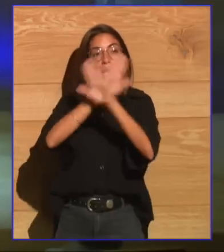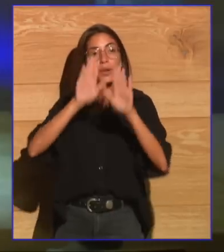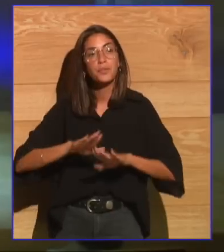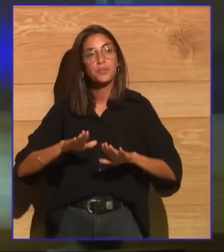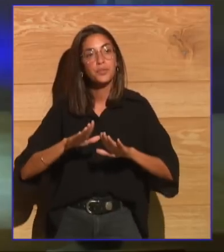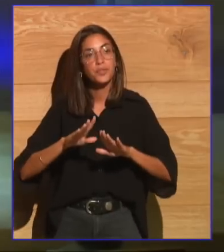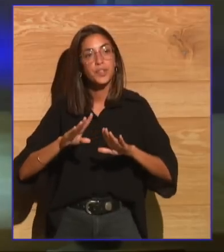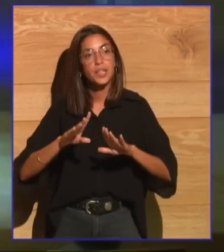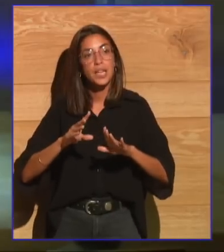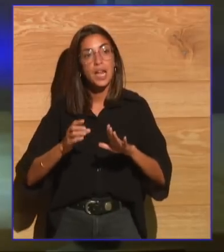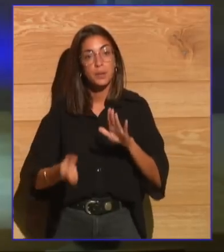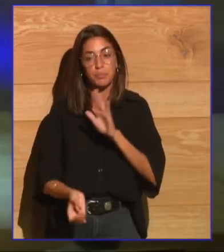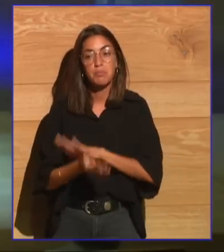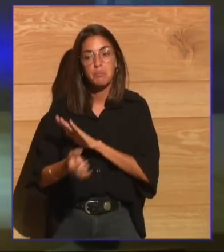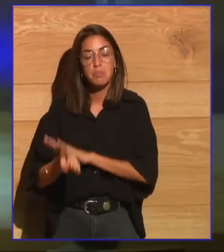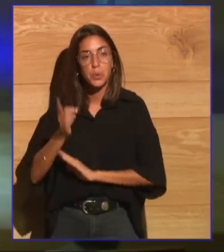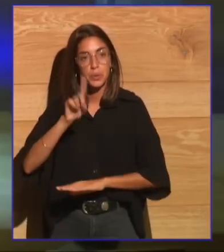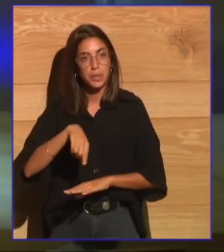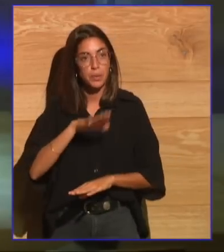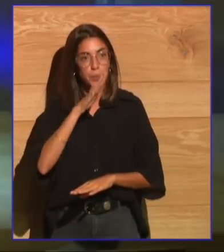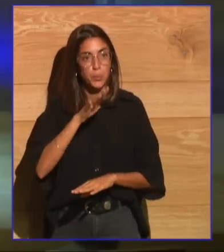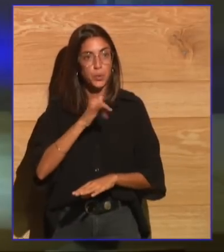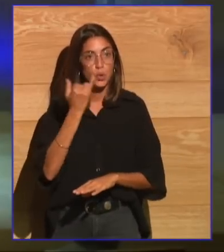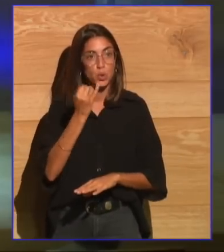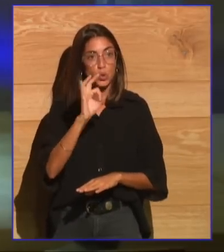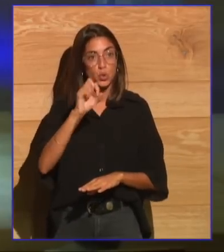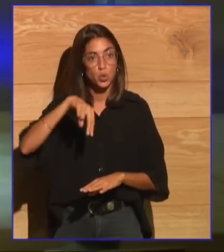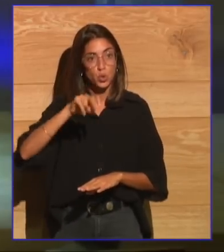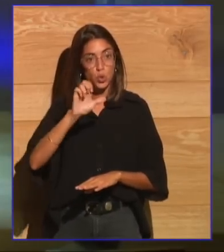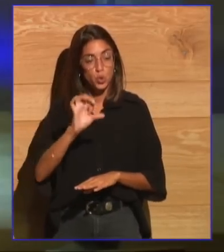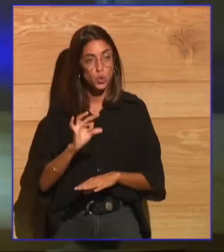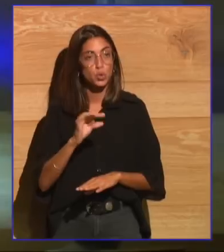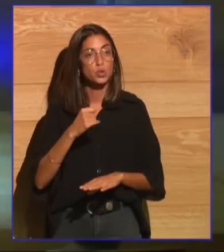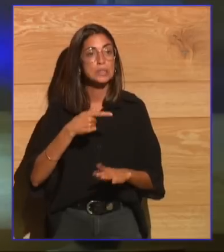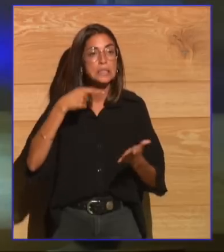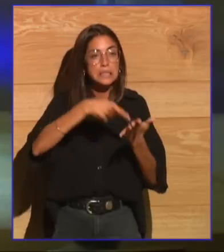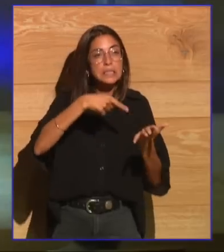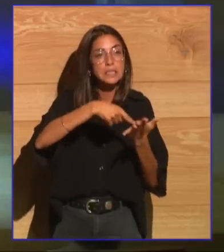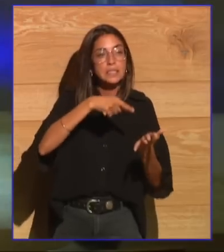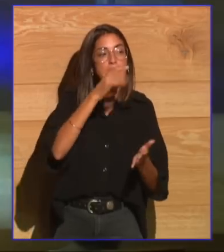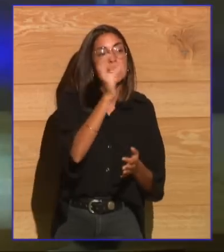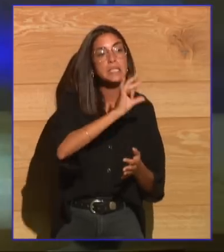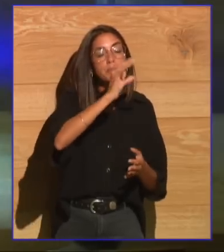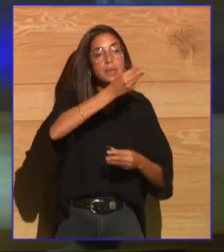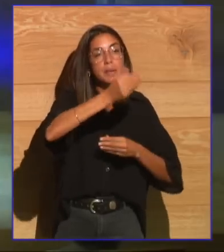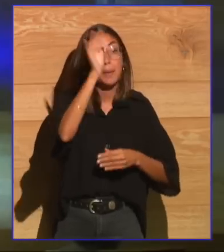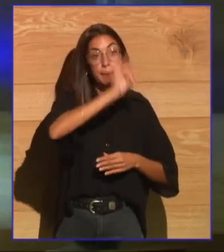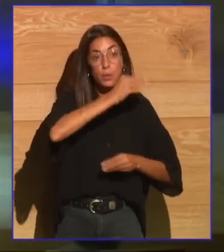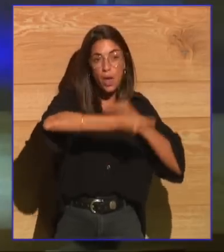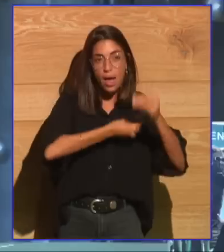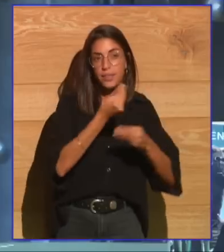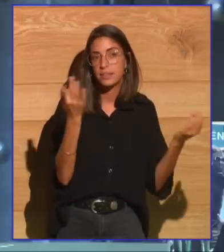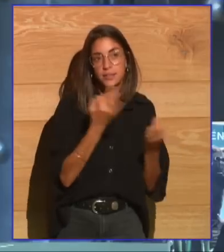fue precisamente quincy jones el que insistió en que la hiciera spielberg que no tenía que haber ningún tipo de problemas